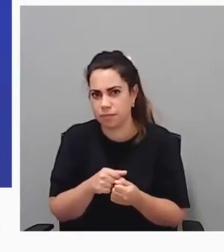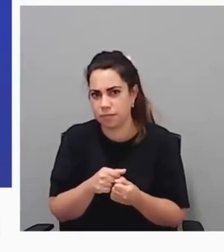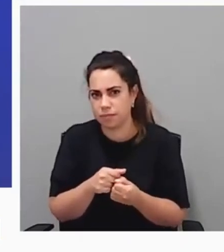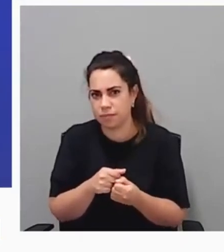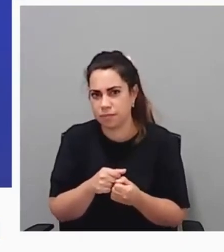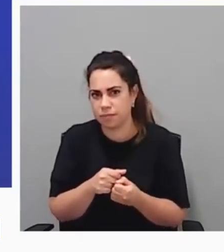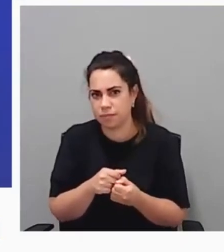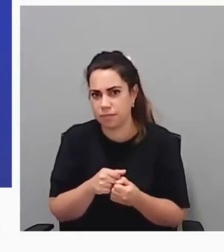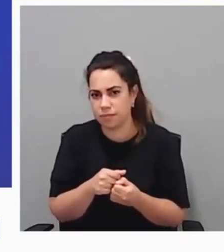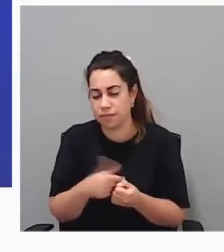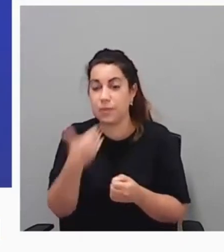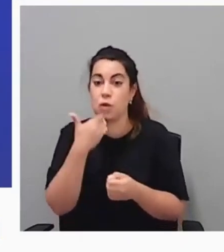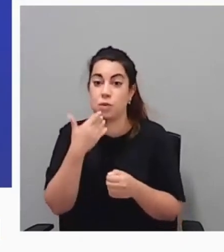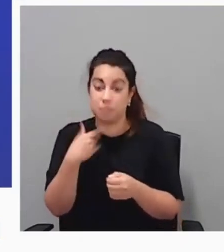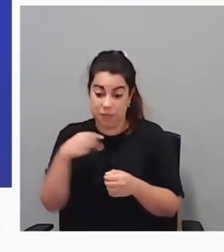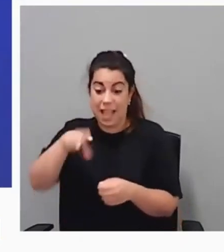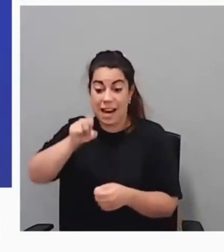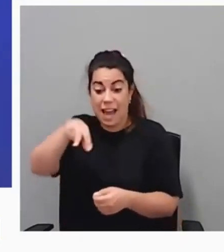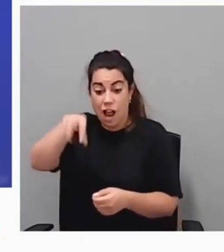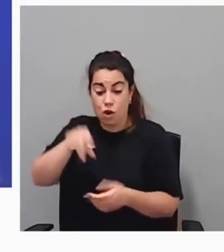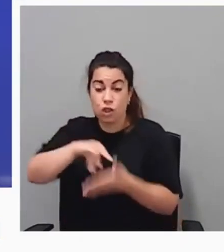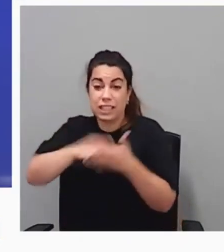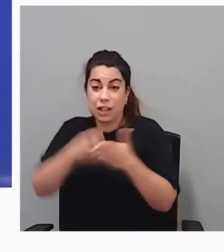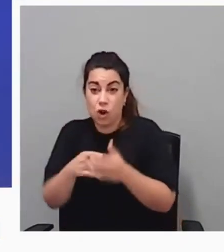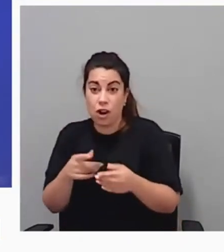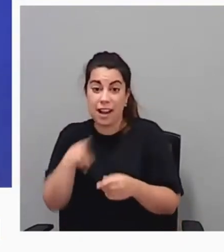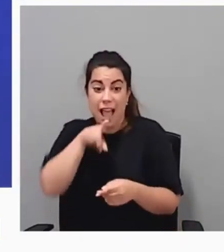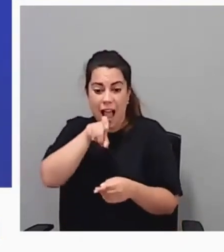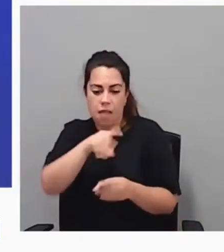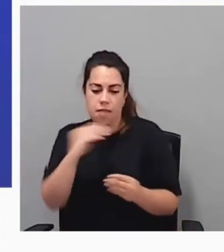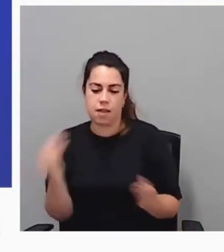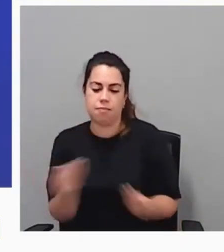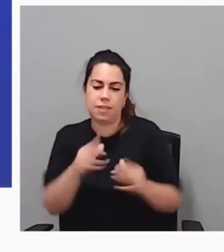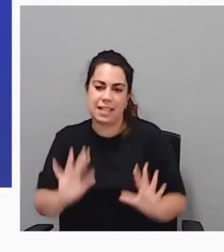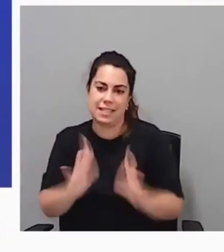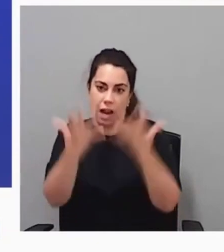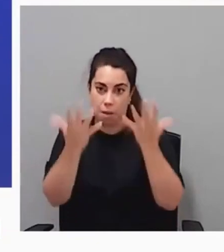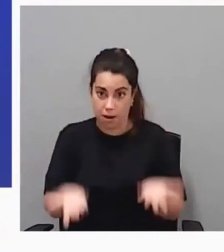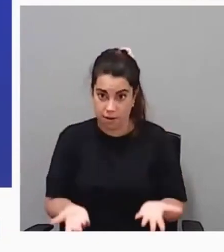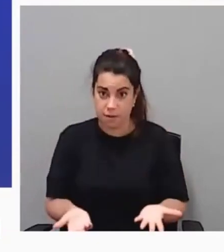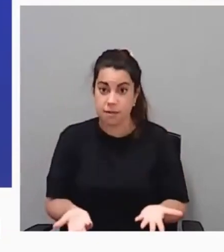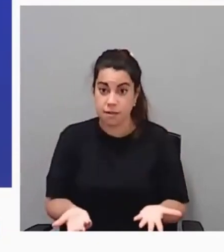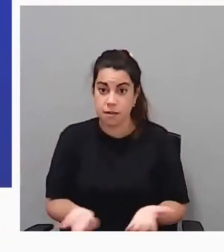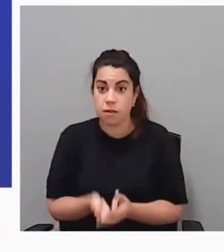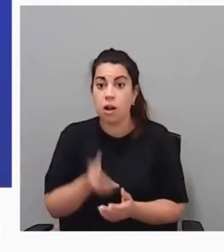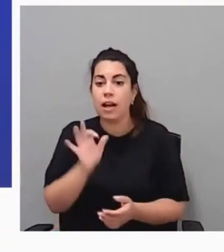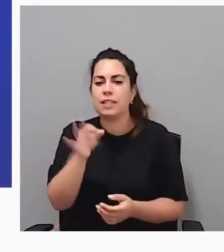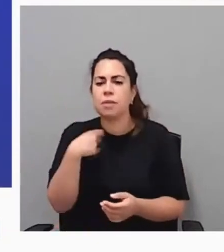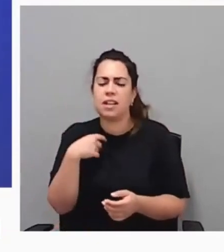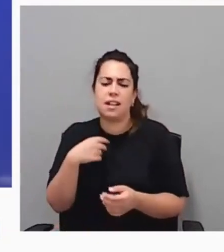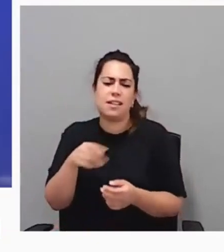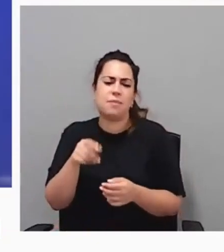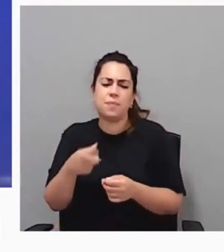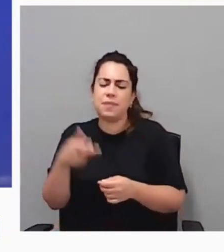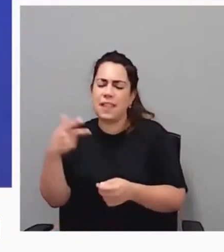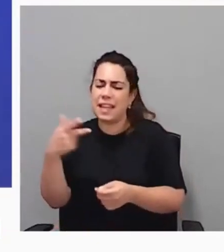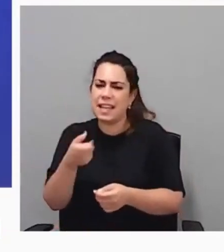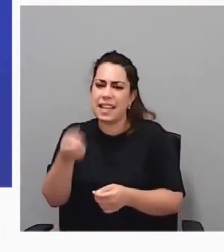diana del cáncer. Esto no ha tenido mucho éxito y toda la quimioterapia en general se ha quedado en un